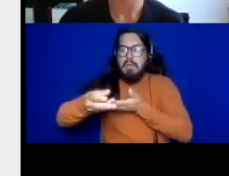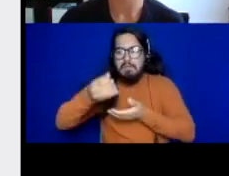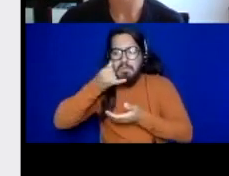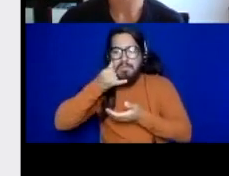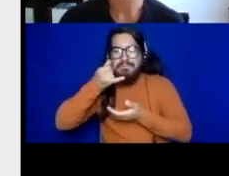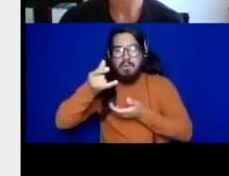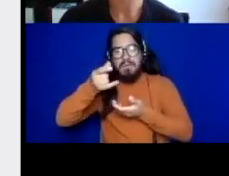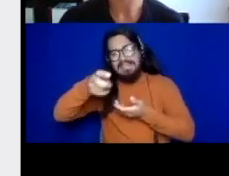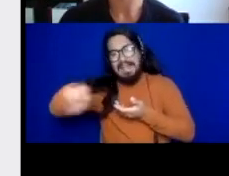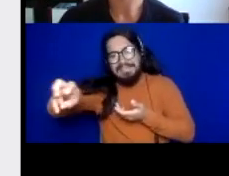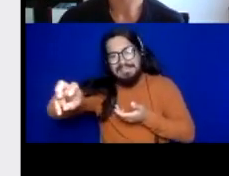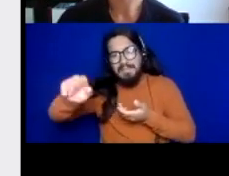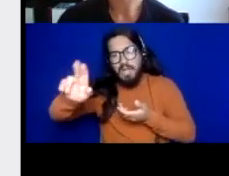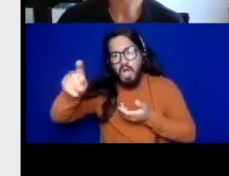y